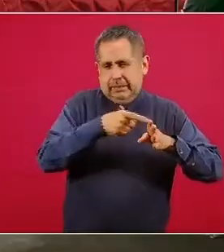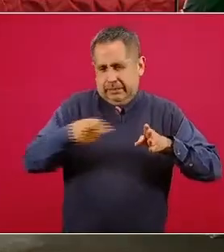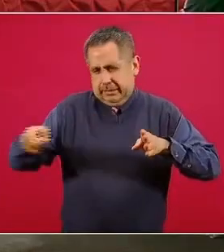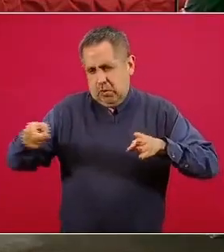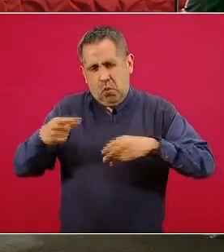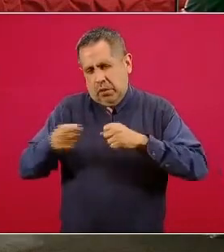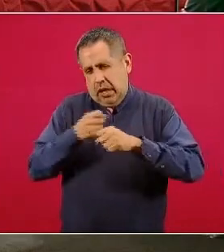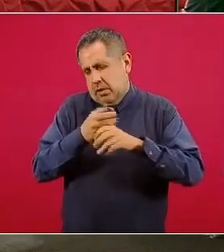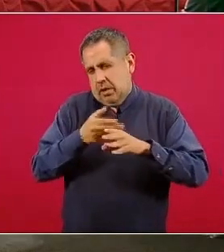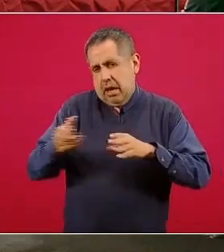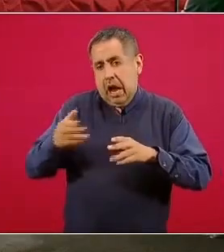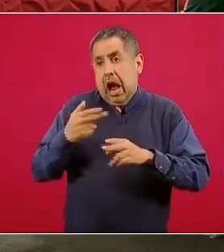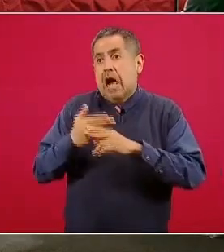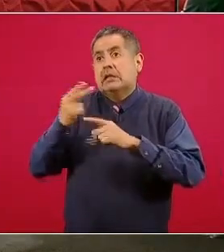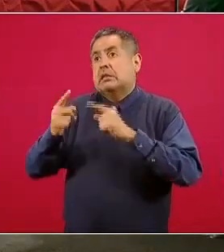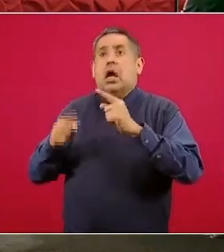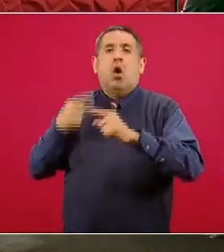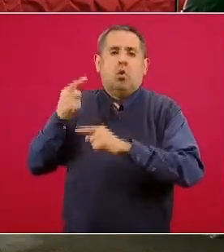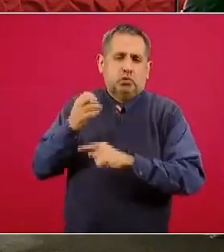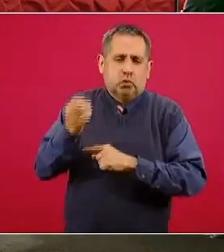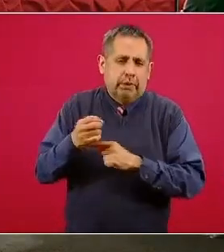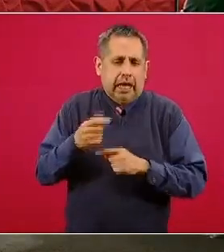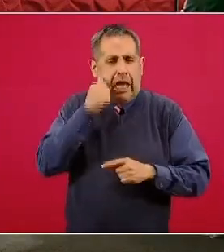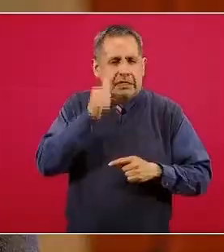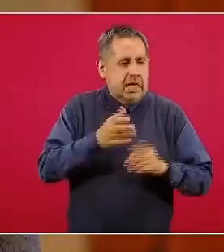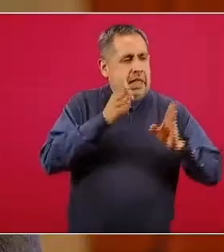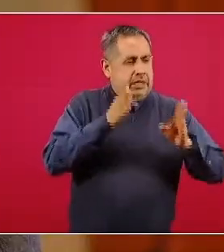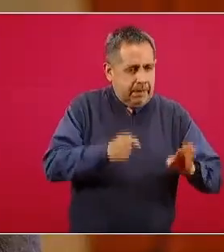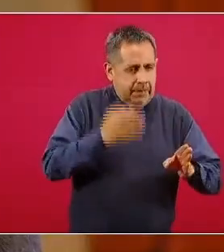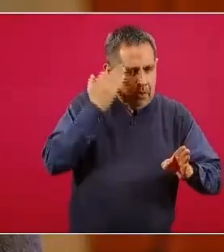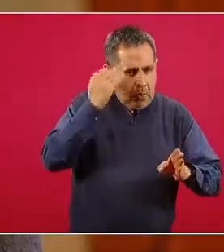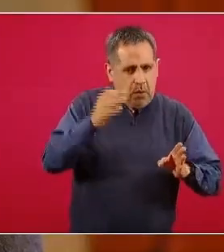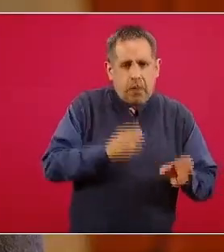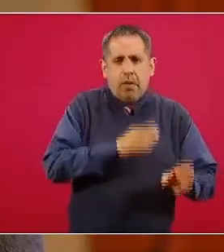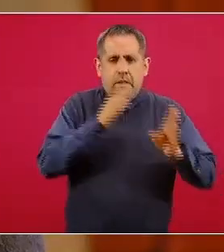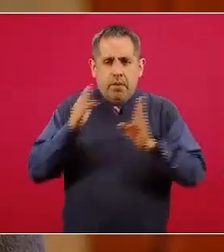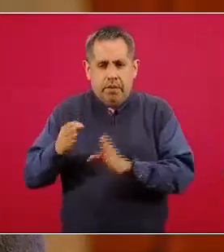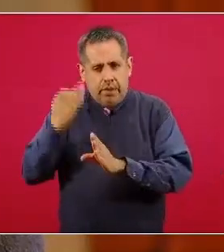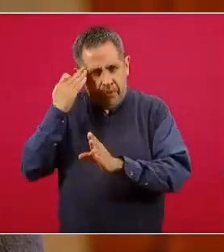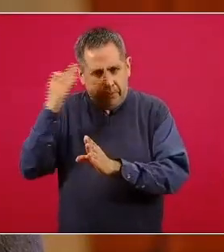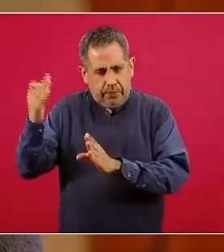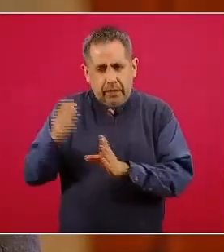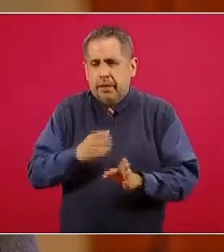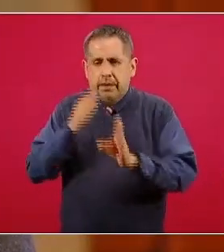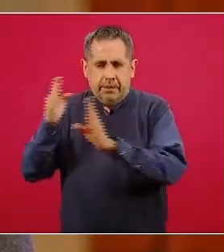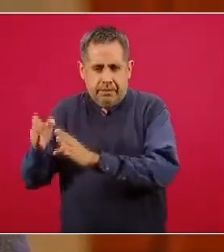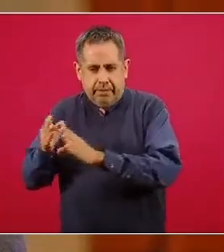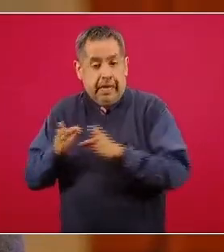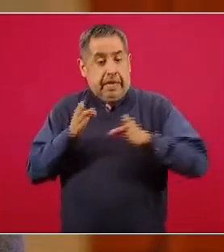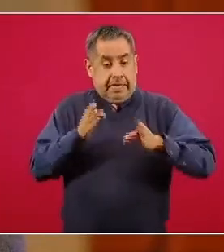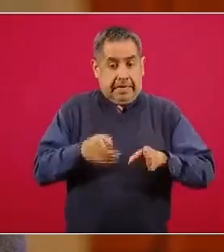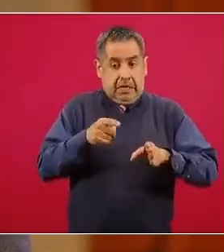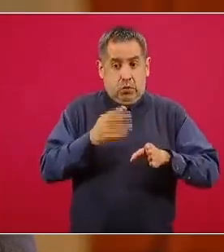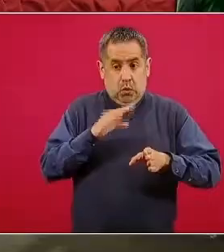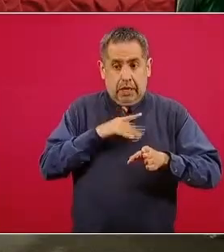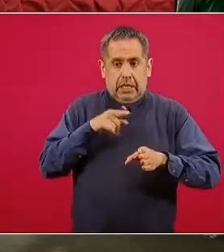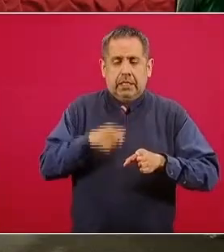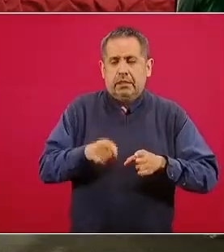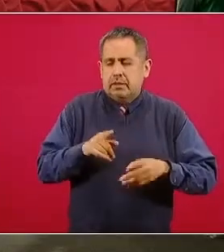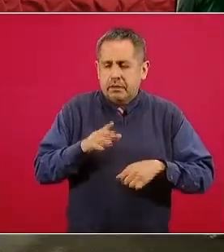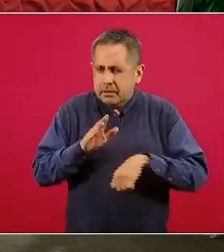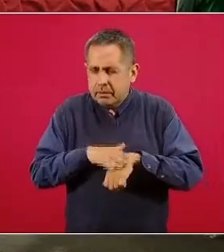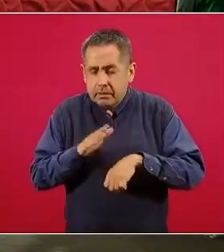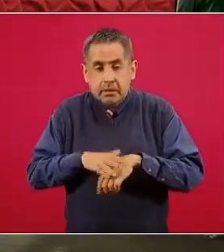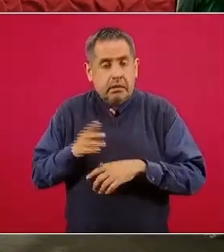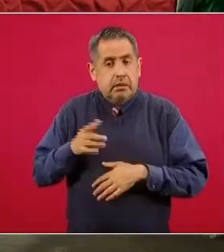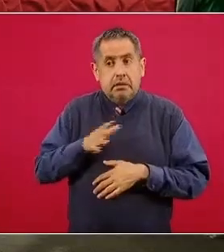año hasta el siguiente octubre, y ese es exactamente el periodo que llamamos interestacional. Ha llamado la atención de la